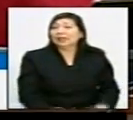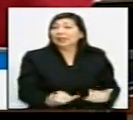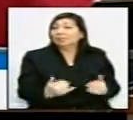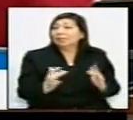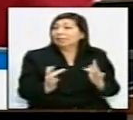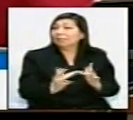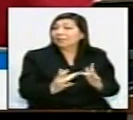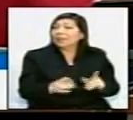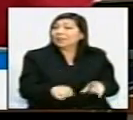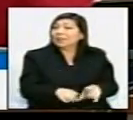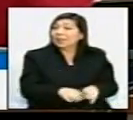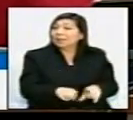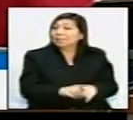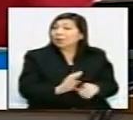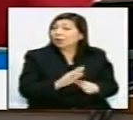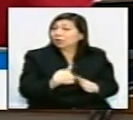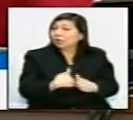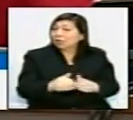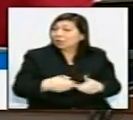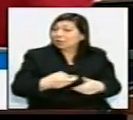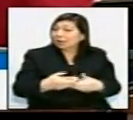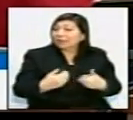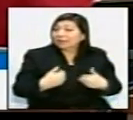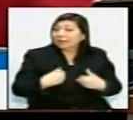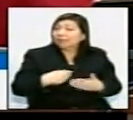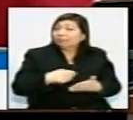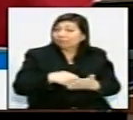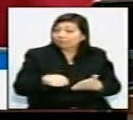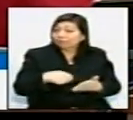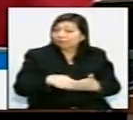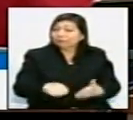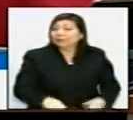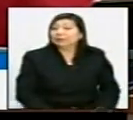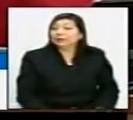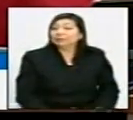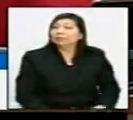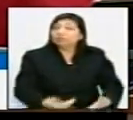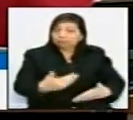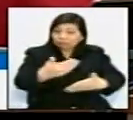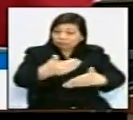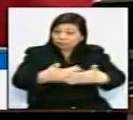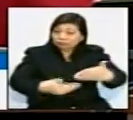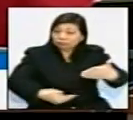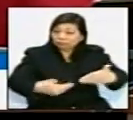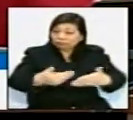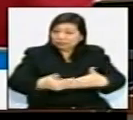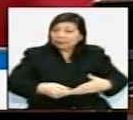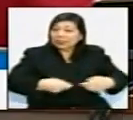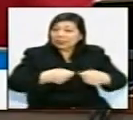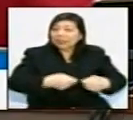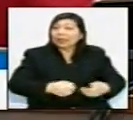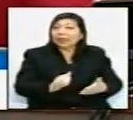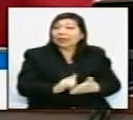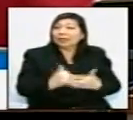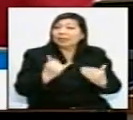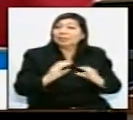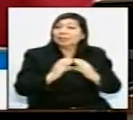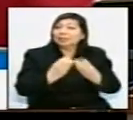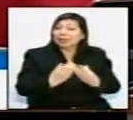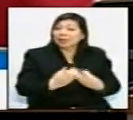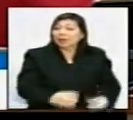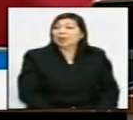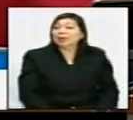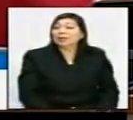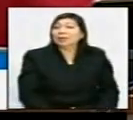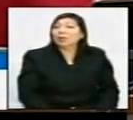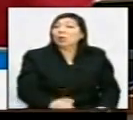Hemos identificado también que todos los productores deberían ser registrados en el padrón de productores agrarios que este Congreso de la